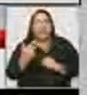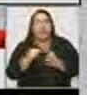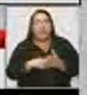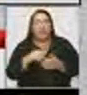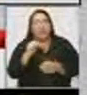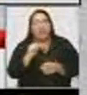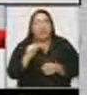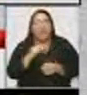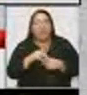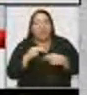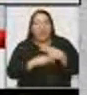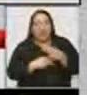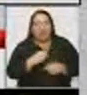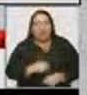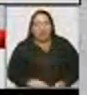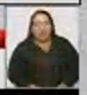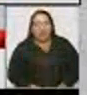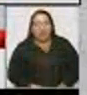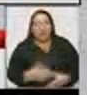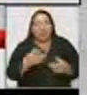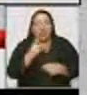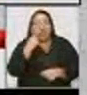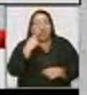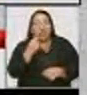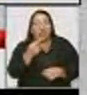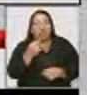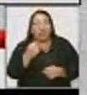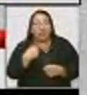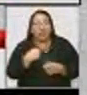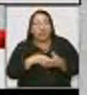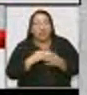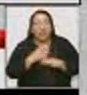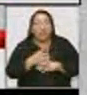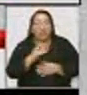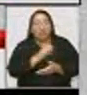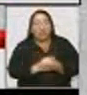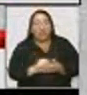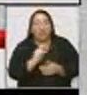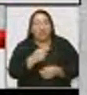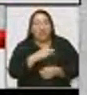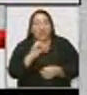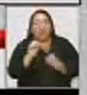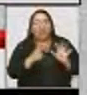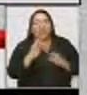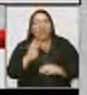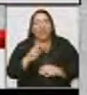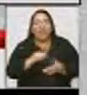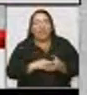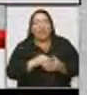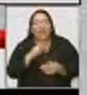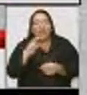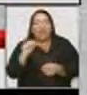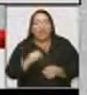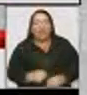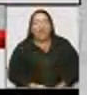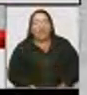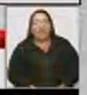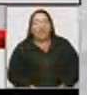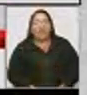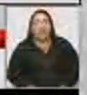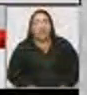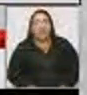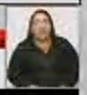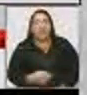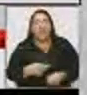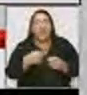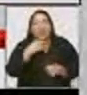1.403.4 soles a nivel nacional, donde los hombres tienen por ingreso mensual 1.594.2 soles, mientras